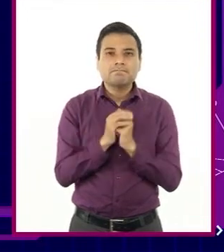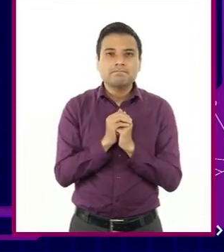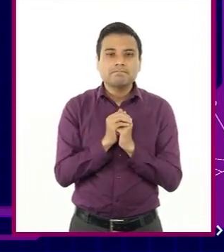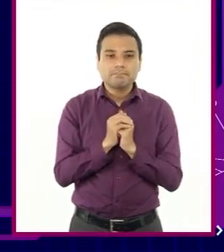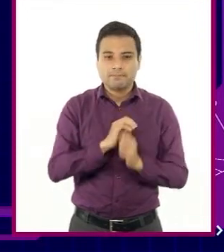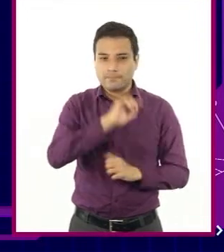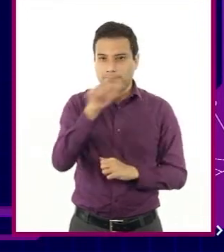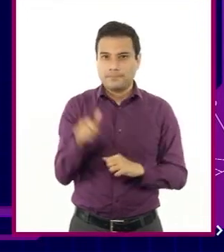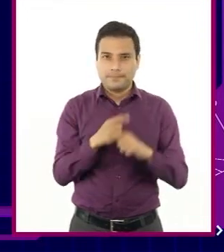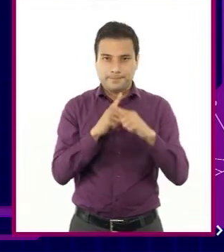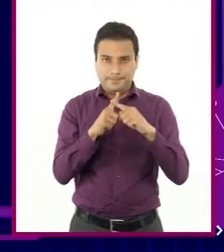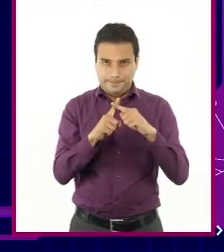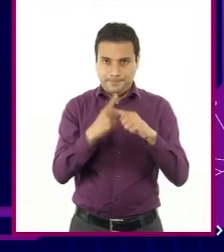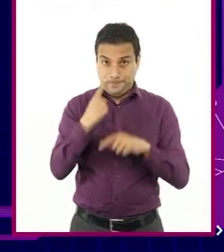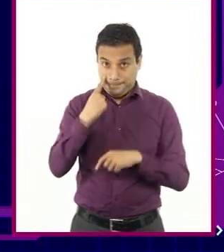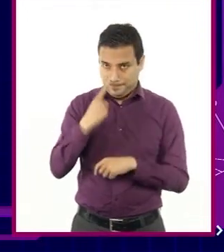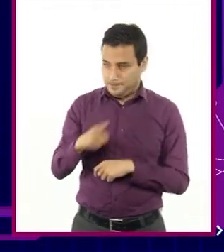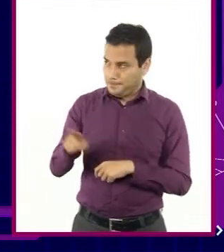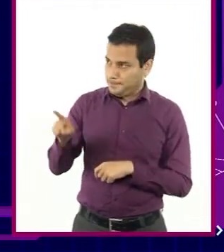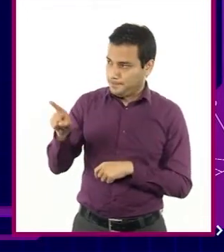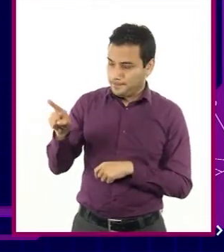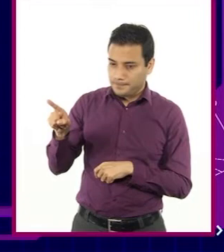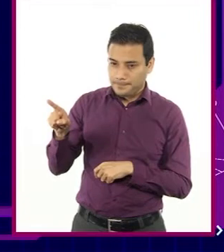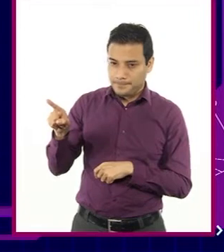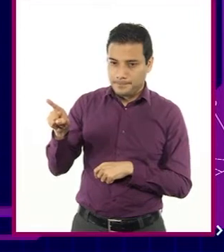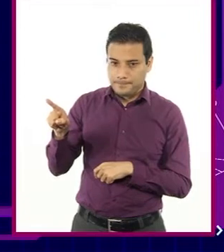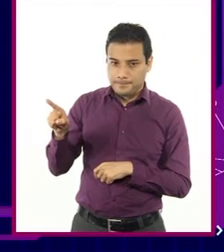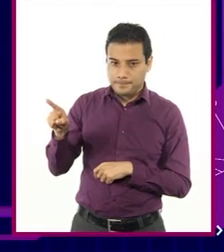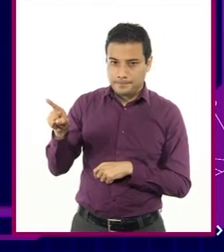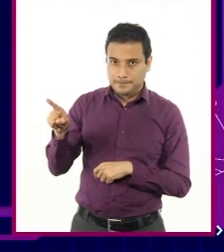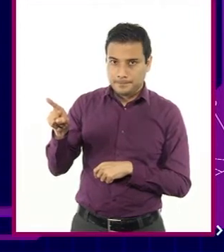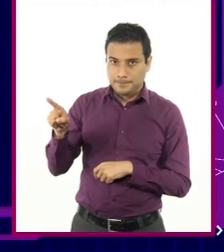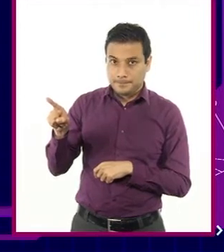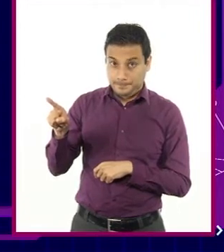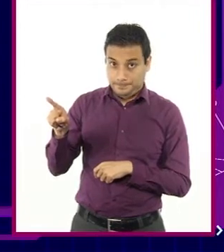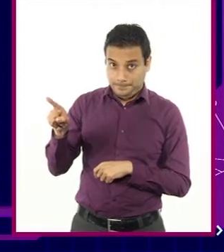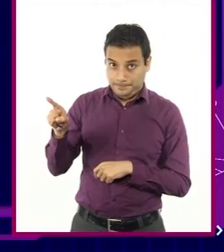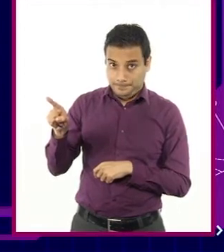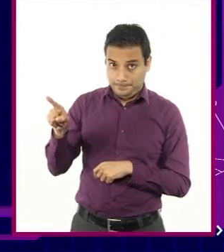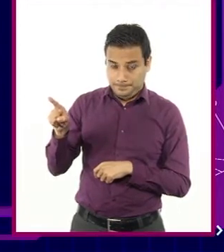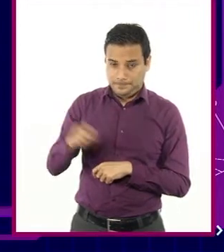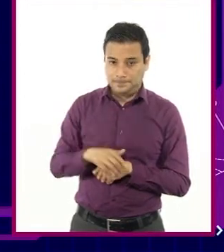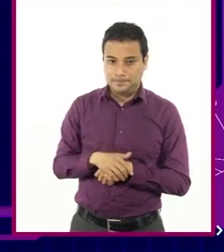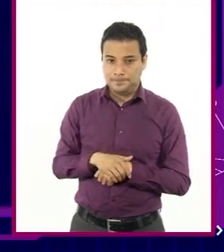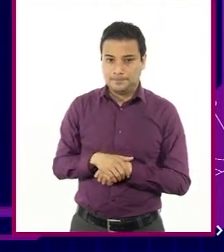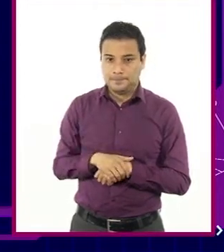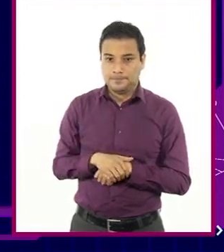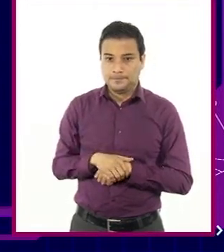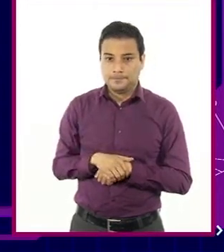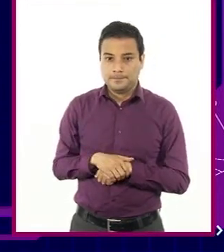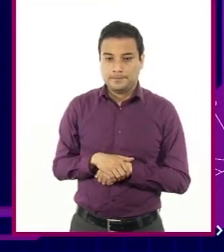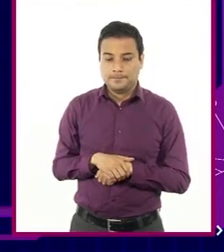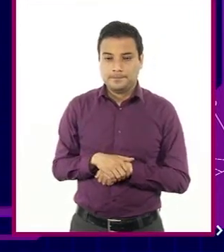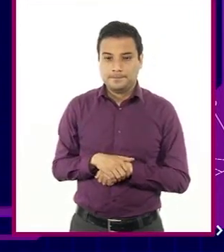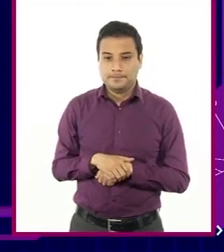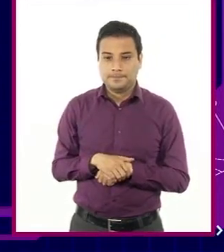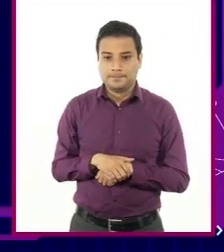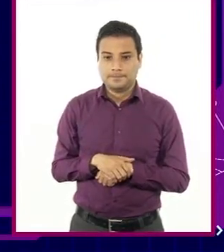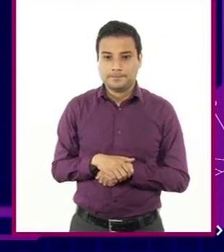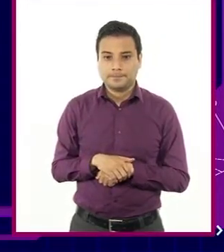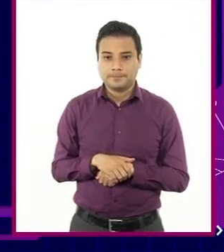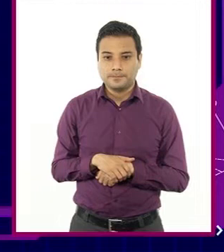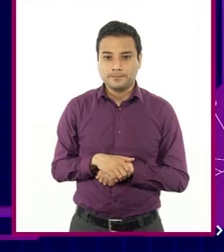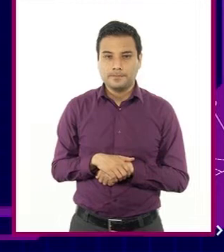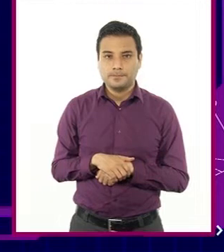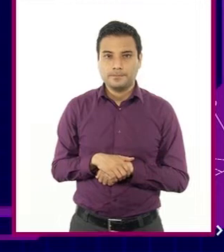multiplicamos 384,000 kilómetros por una milla entre 1.6093 kilómetros, que